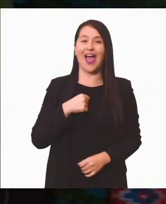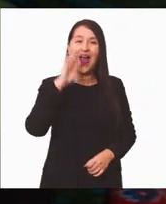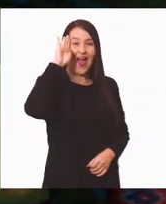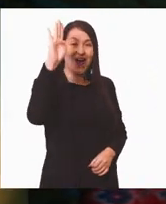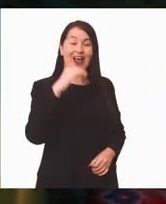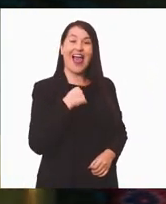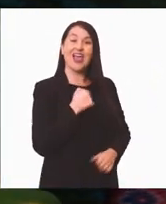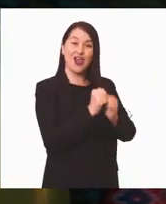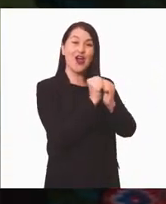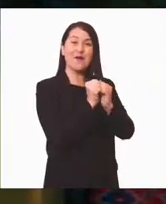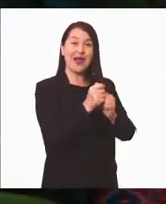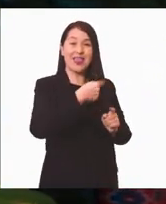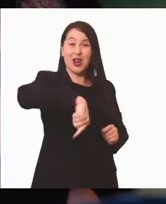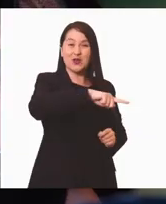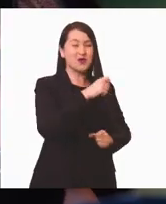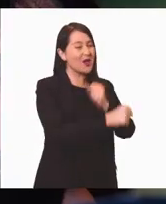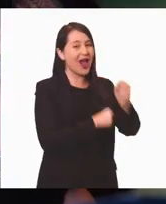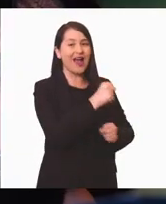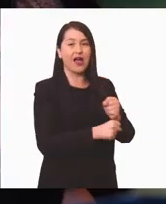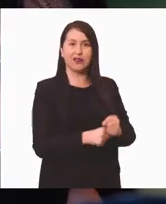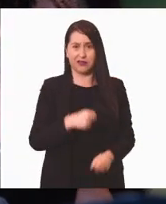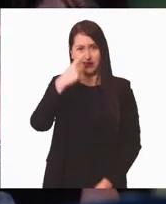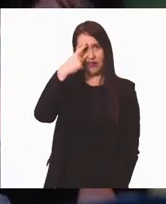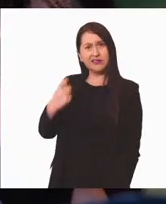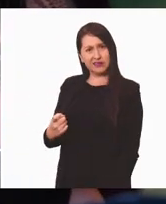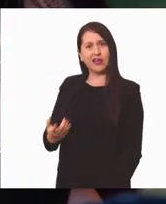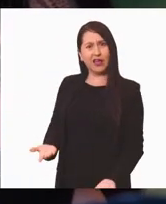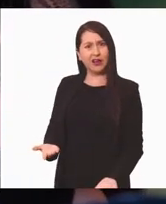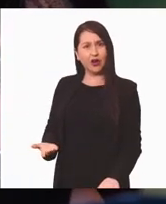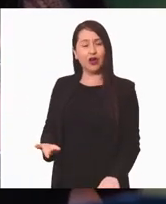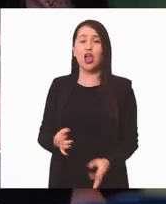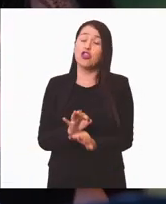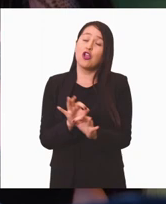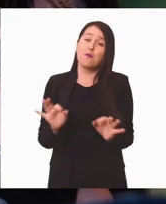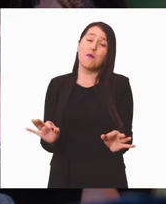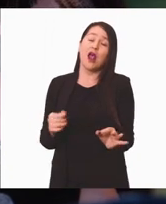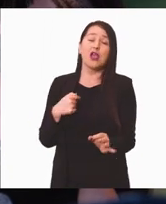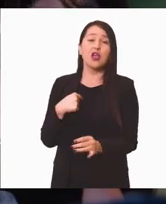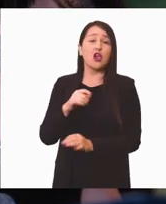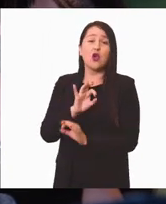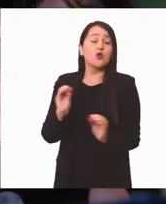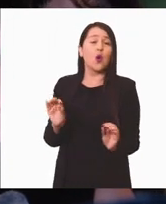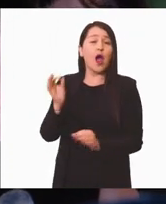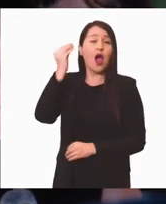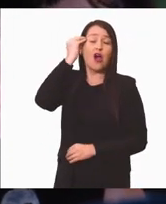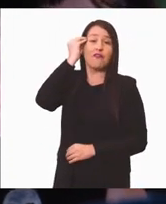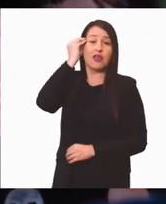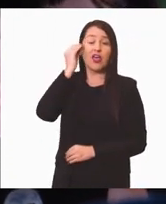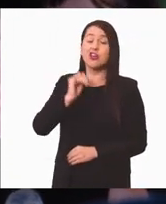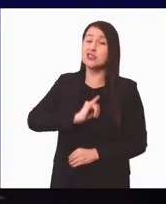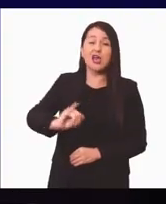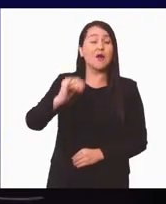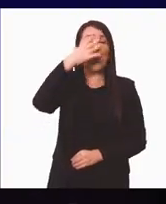Mario y soy su compañero hace años. ¿En serio? Es normal que no me recuerden. Soy bastante olvidable.